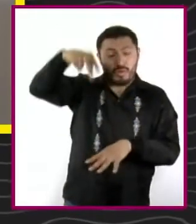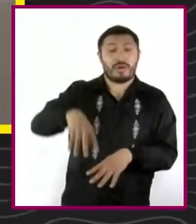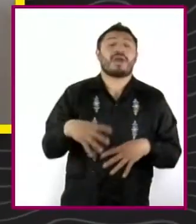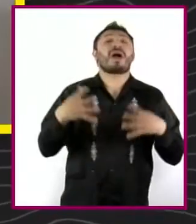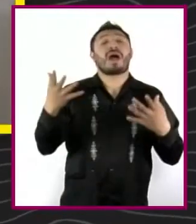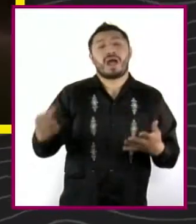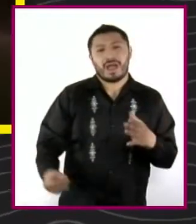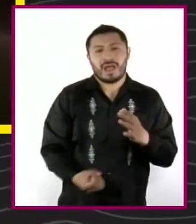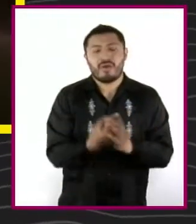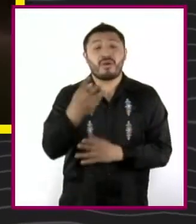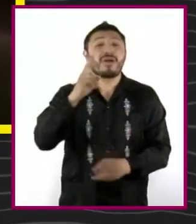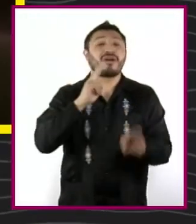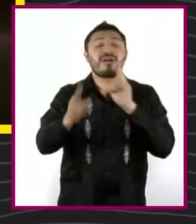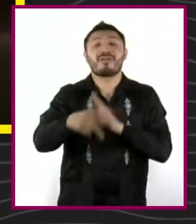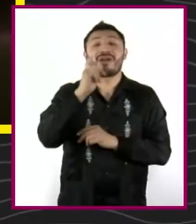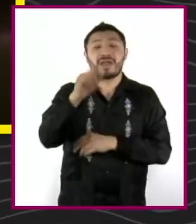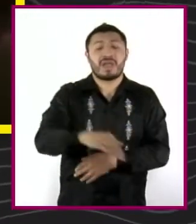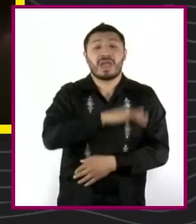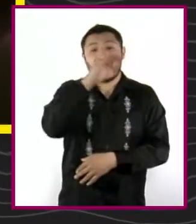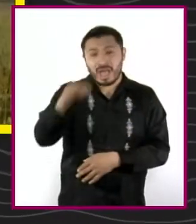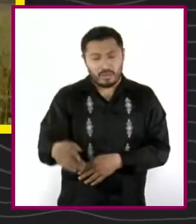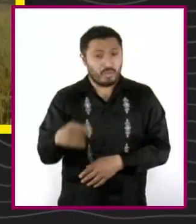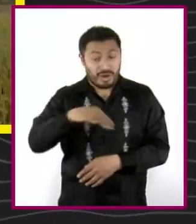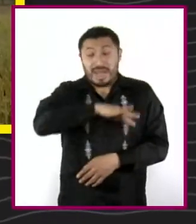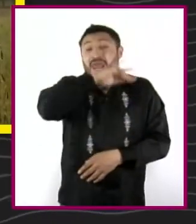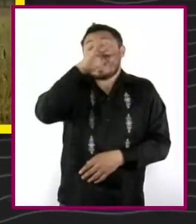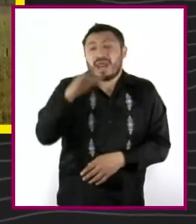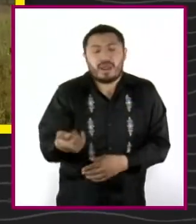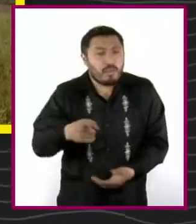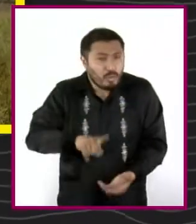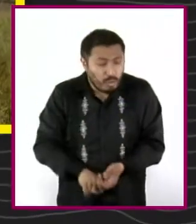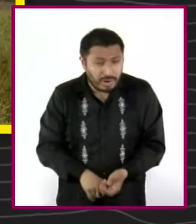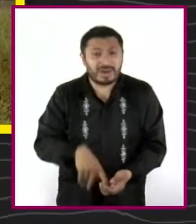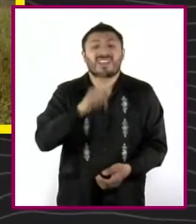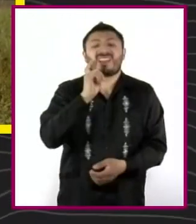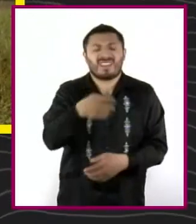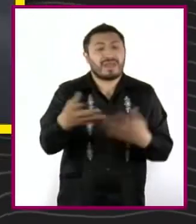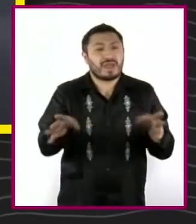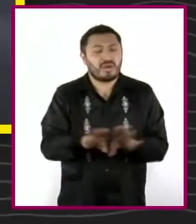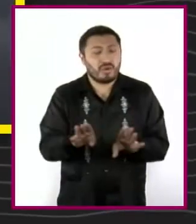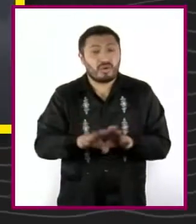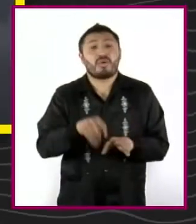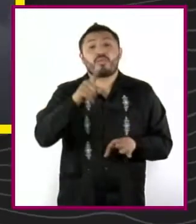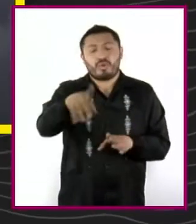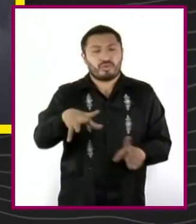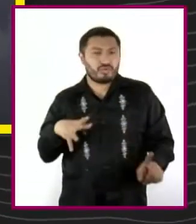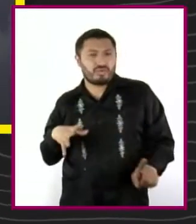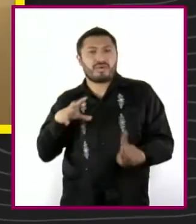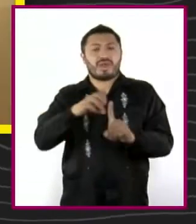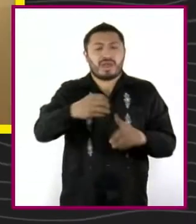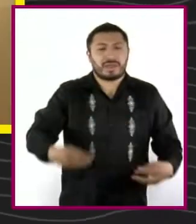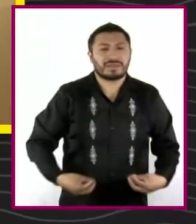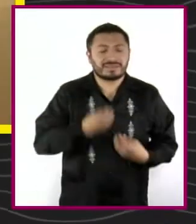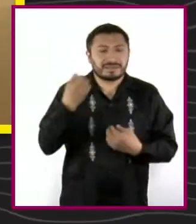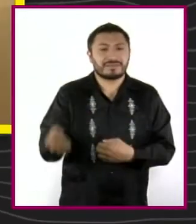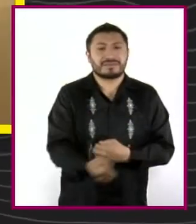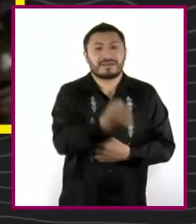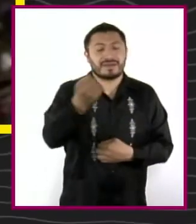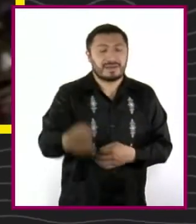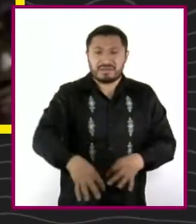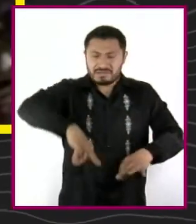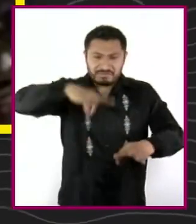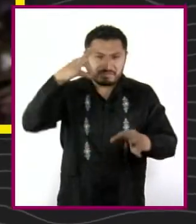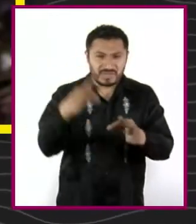buena nueva, la muerte de la muerte. De tal manera que para alcanzar la vida eterna, era